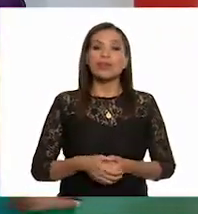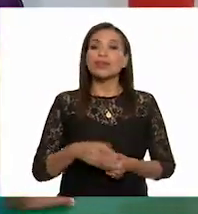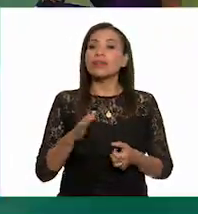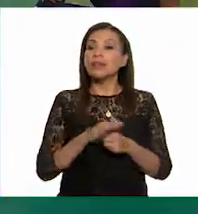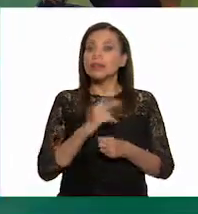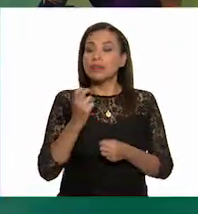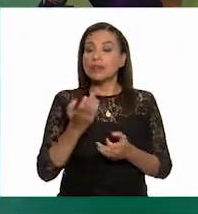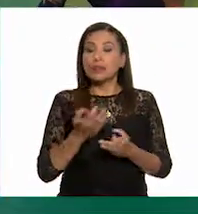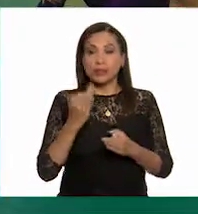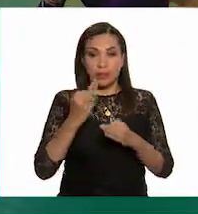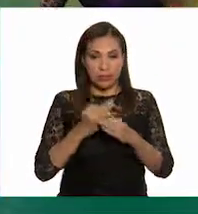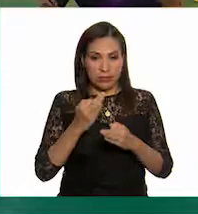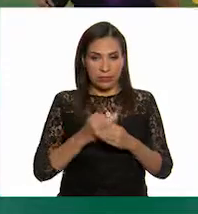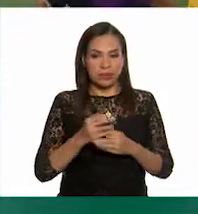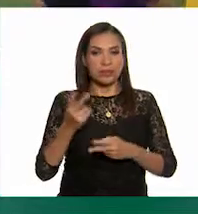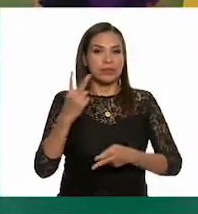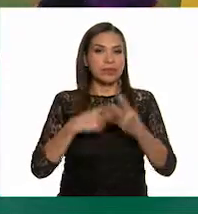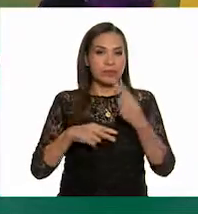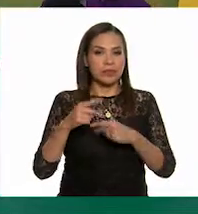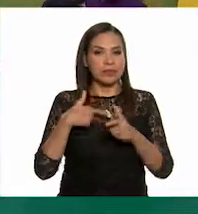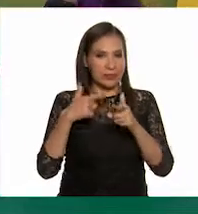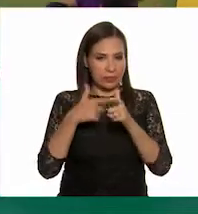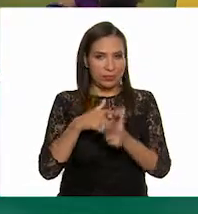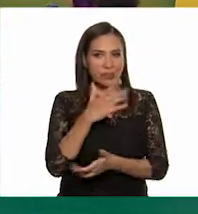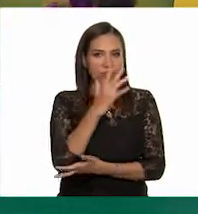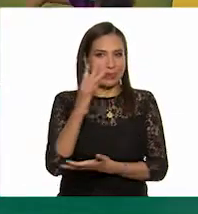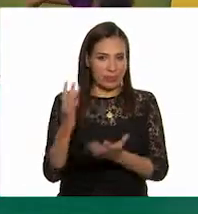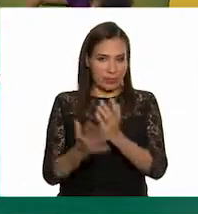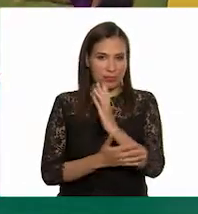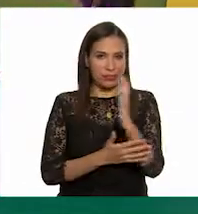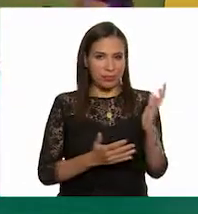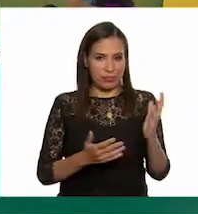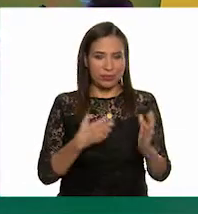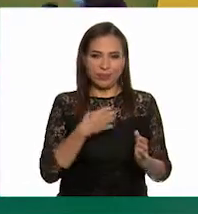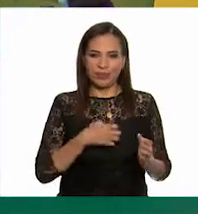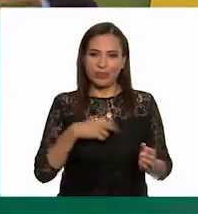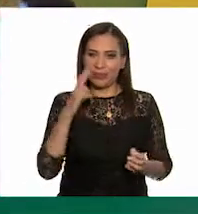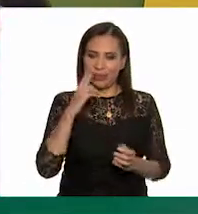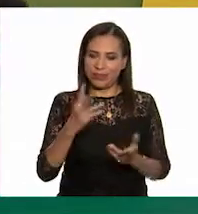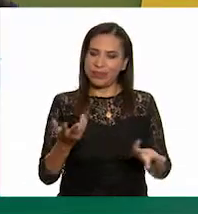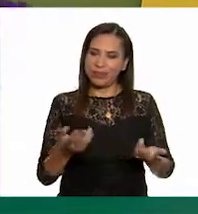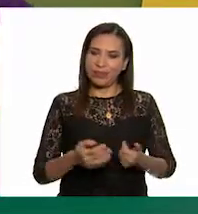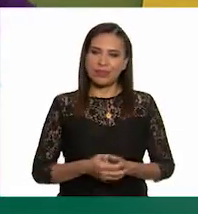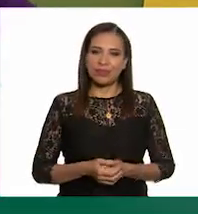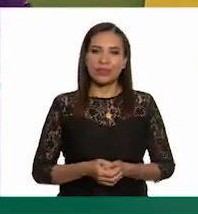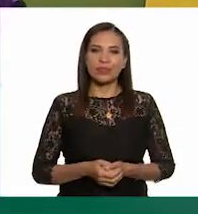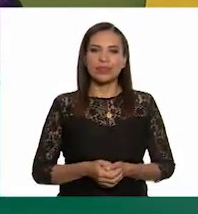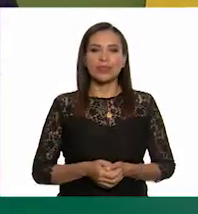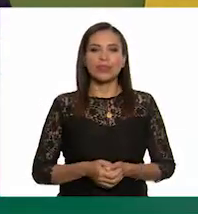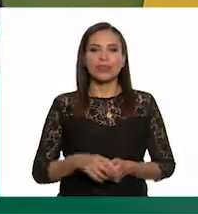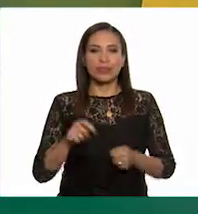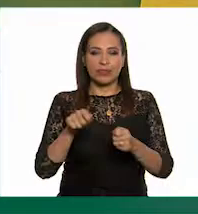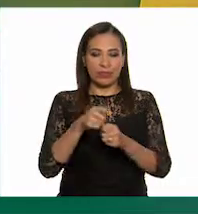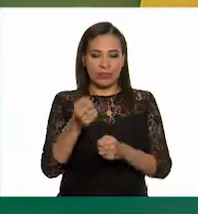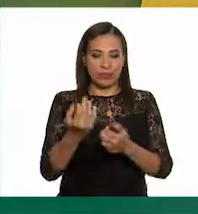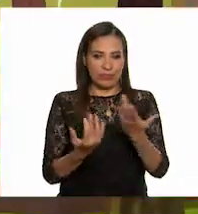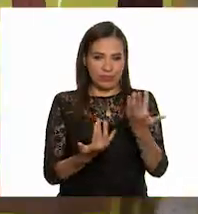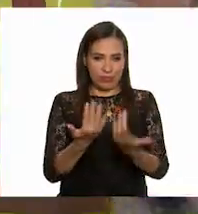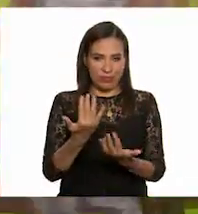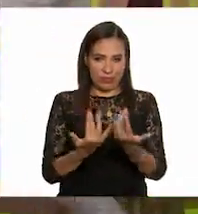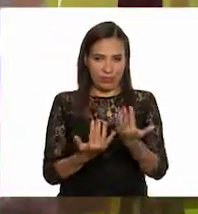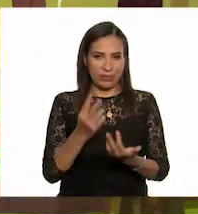entonces, ahorita vengo. Voy a seguir en el bosque porque yo estoy muy contenta. Yo también. Voy a encender una fogata. Oh.